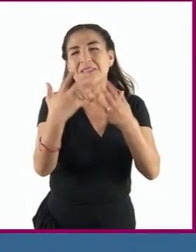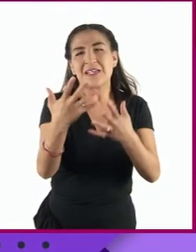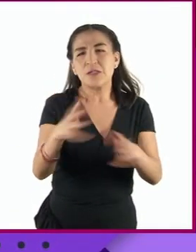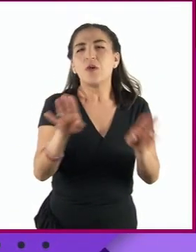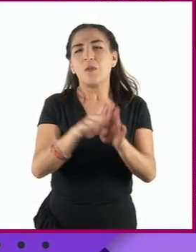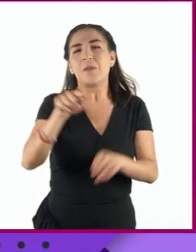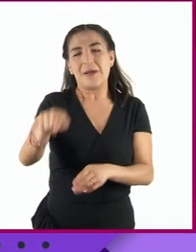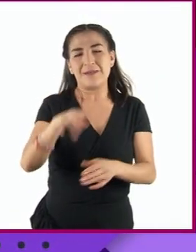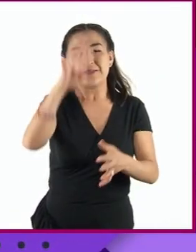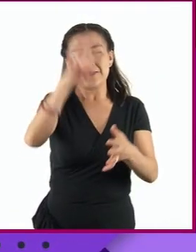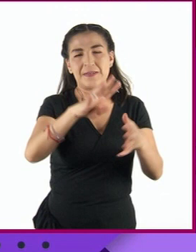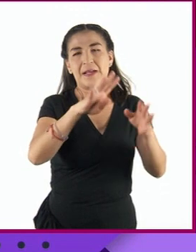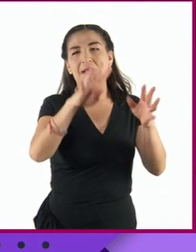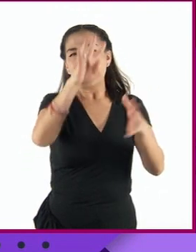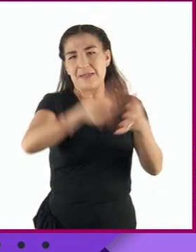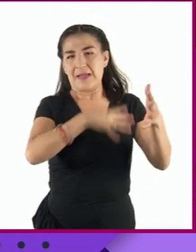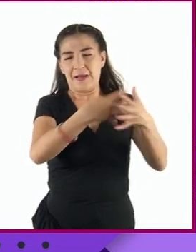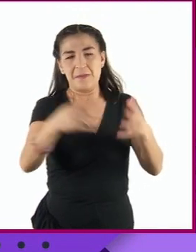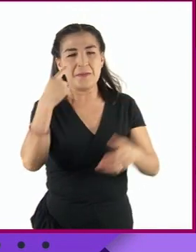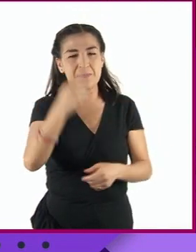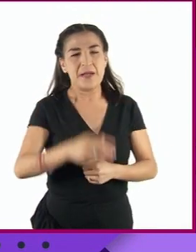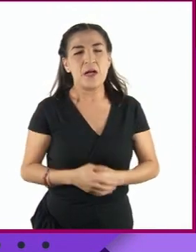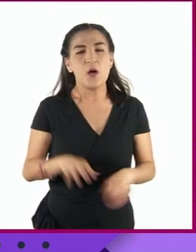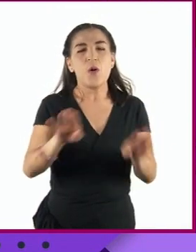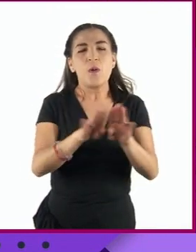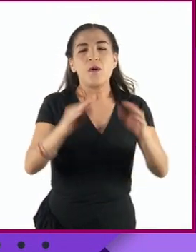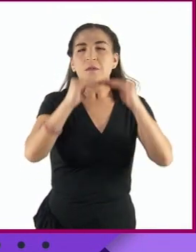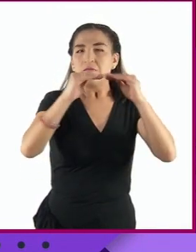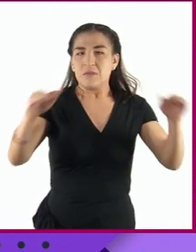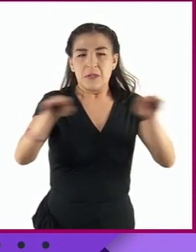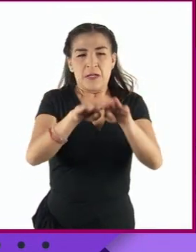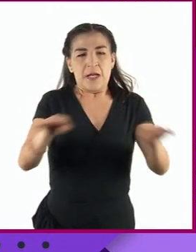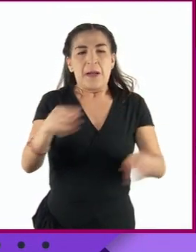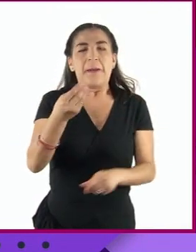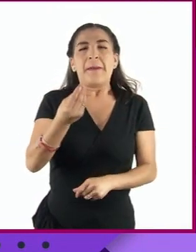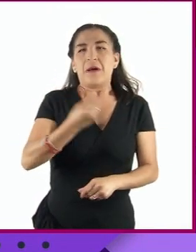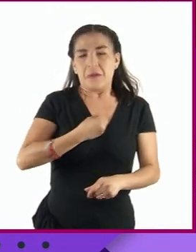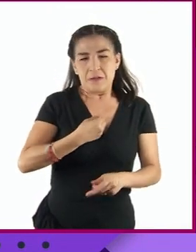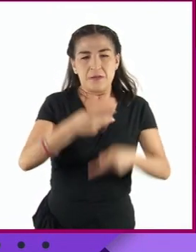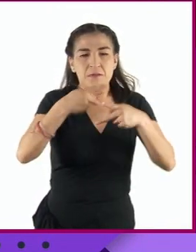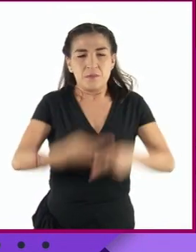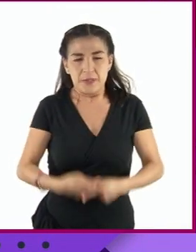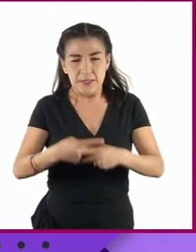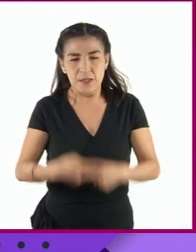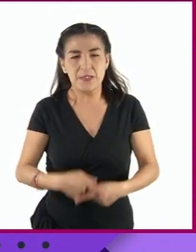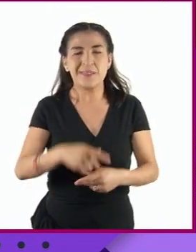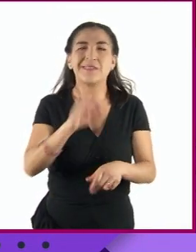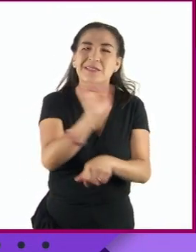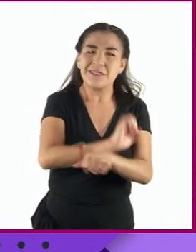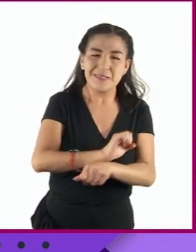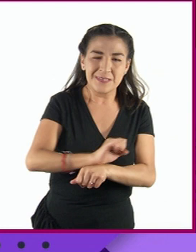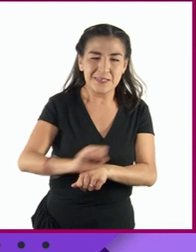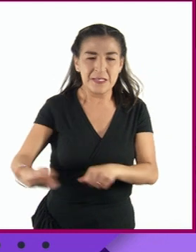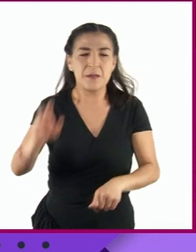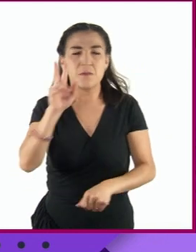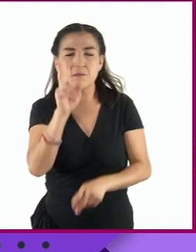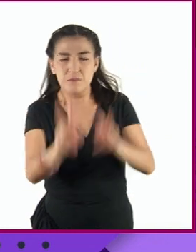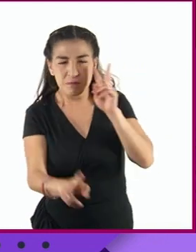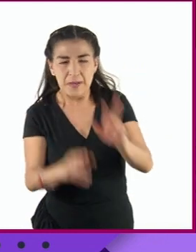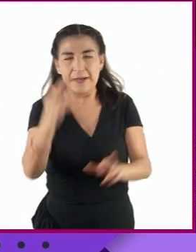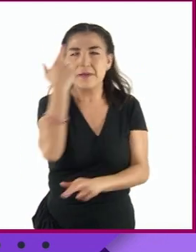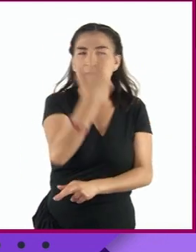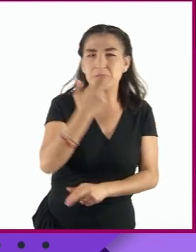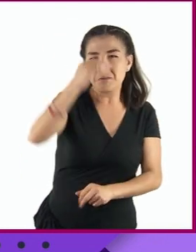tabla. Imparcial, paciente, tolerante, sensible, observador,